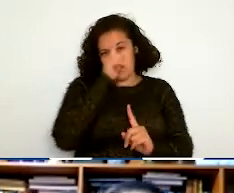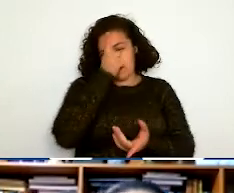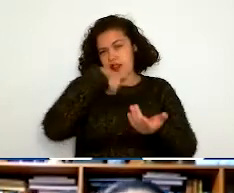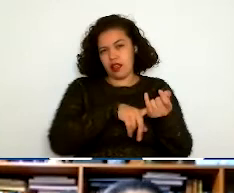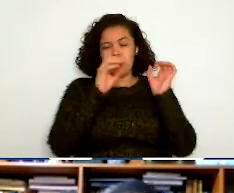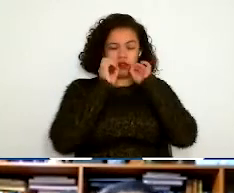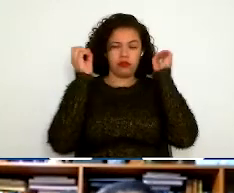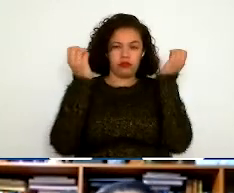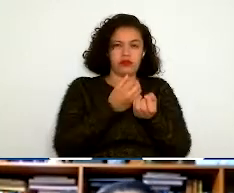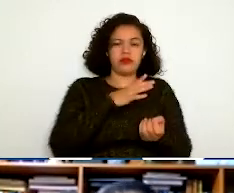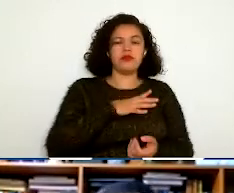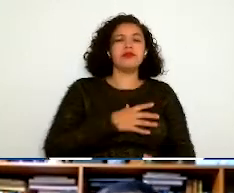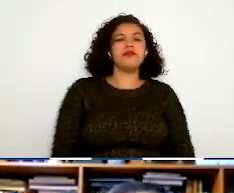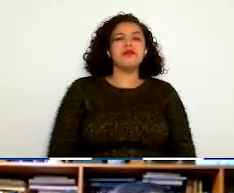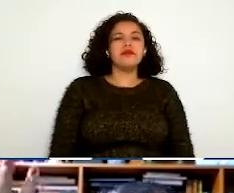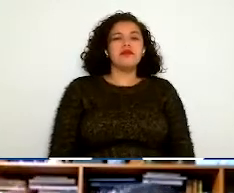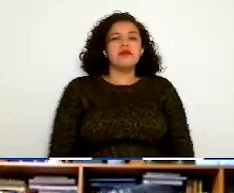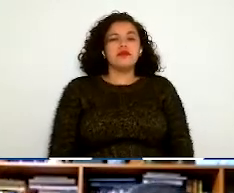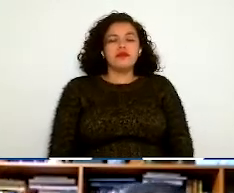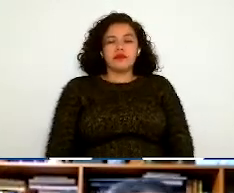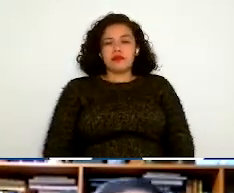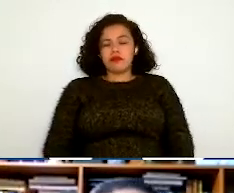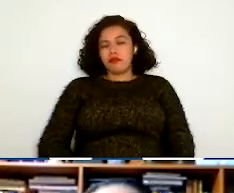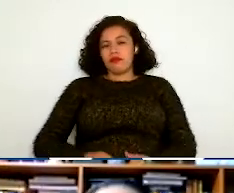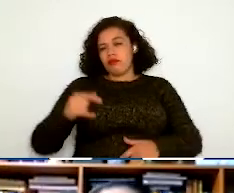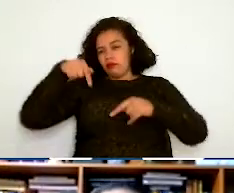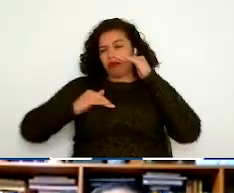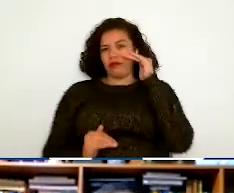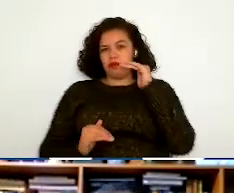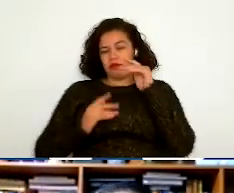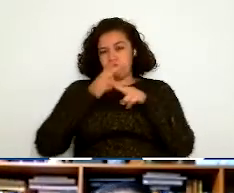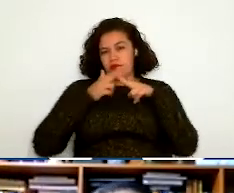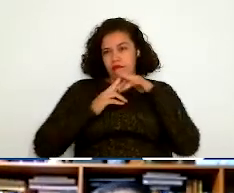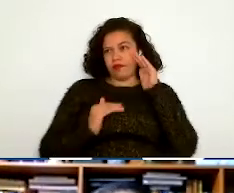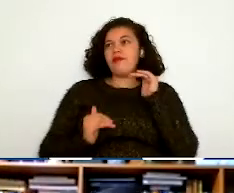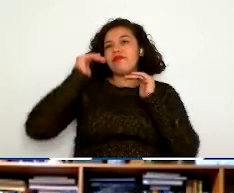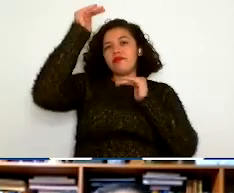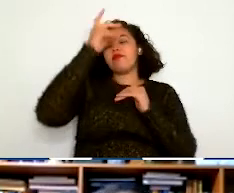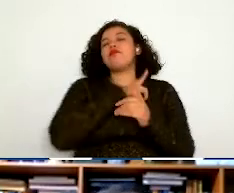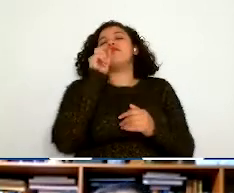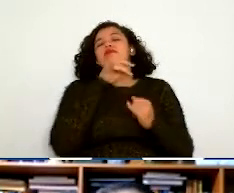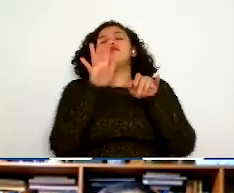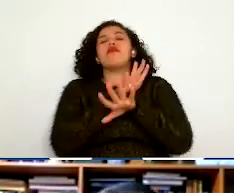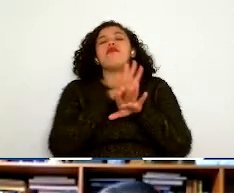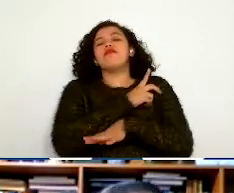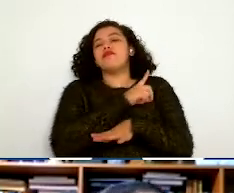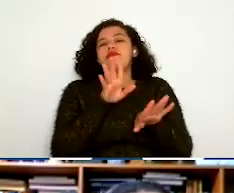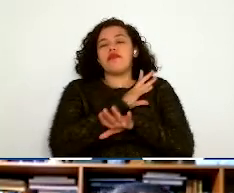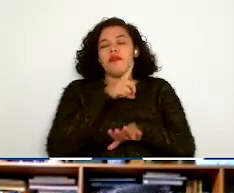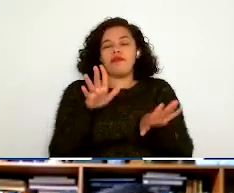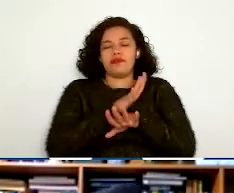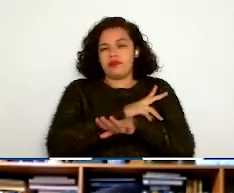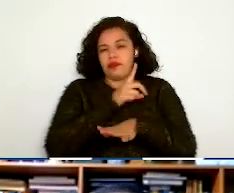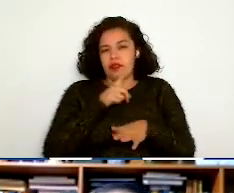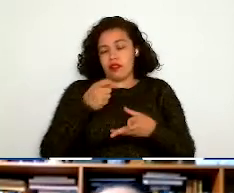estructura organizacional, ¿no? De abajo hacia arriba, a veces se tiene que hacer también los cambios y generar y provocar esto, porque al